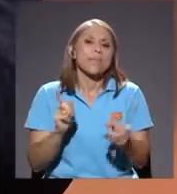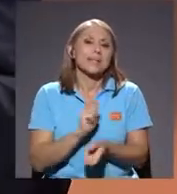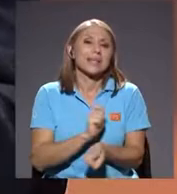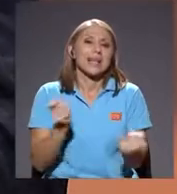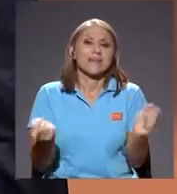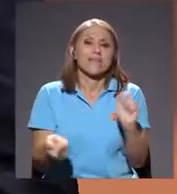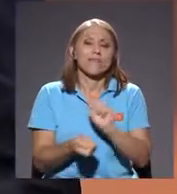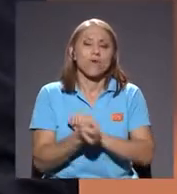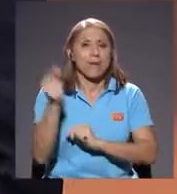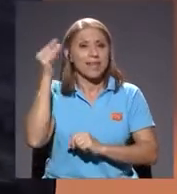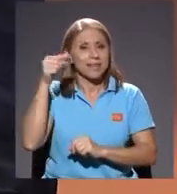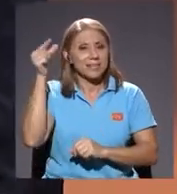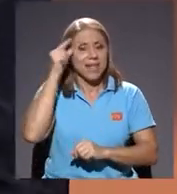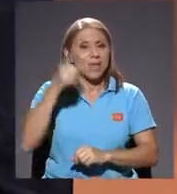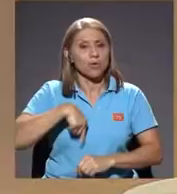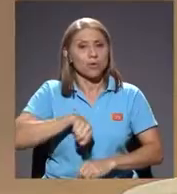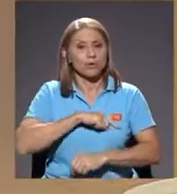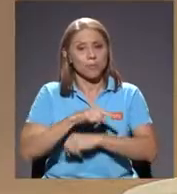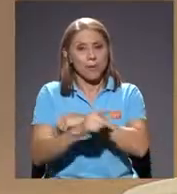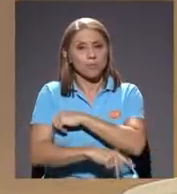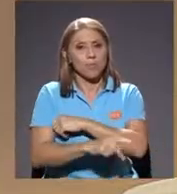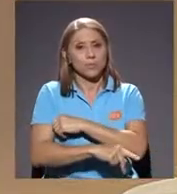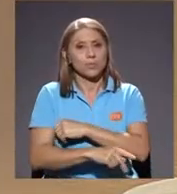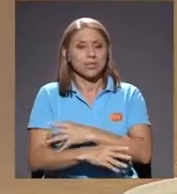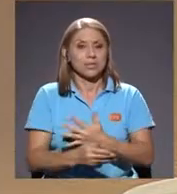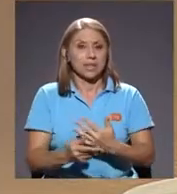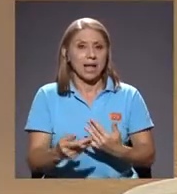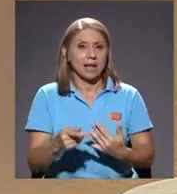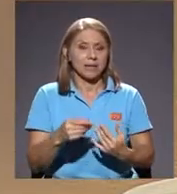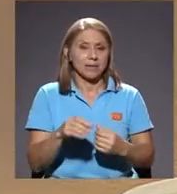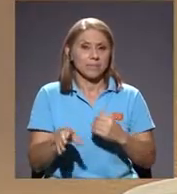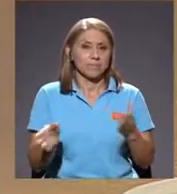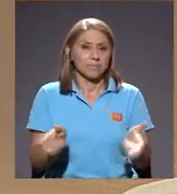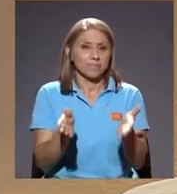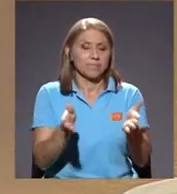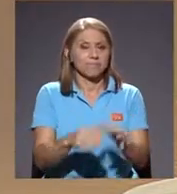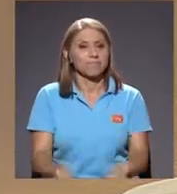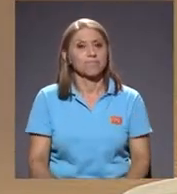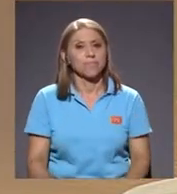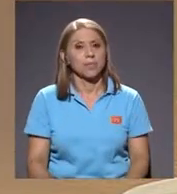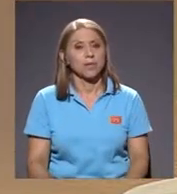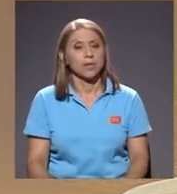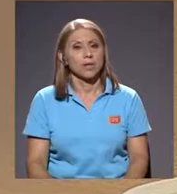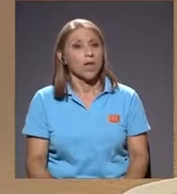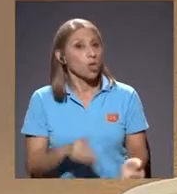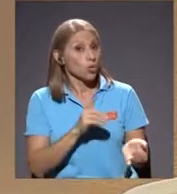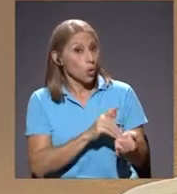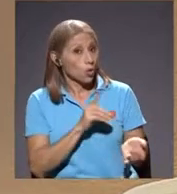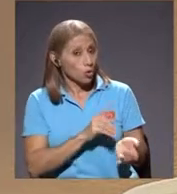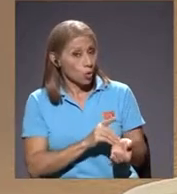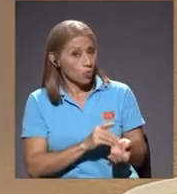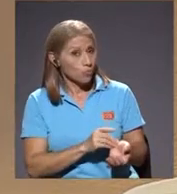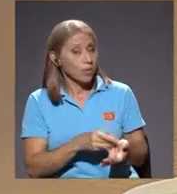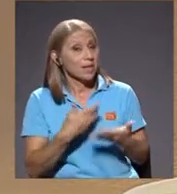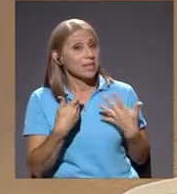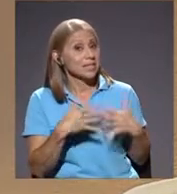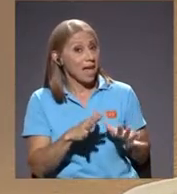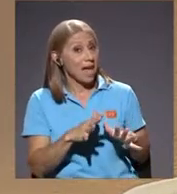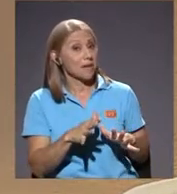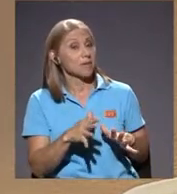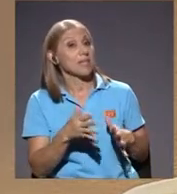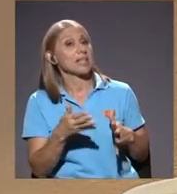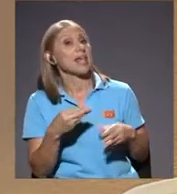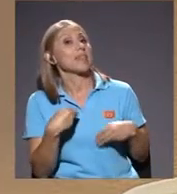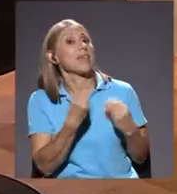también que vamos a impulsar doctor le pusieron varias bolas explicando frente al marco no